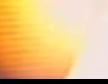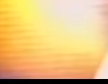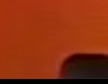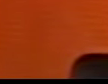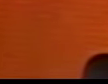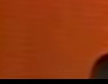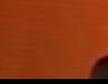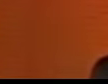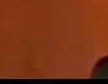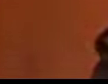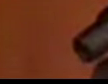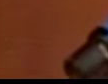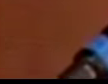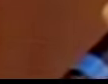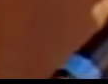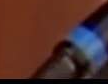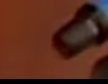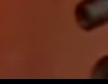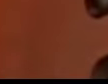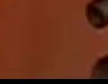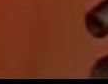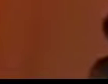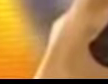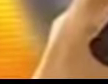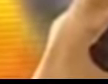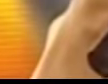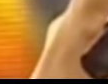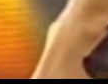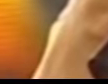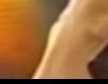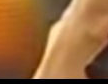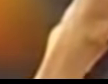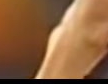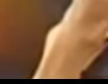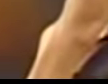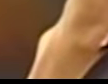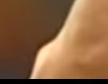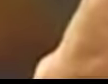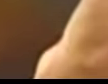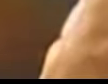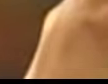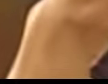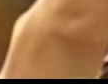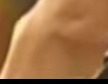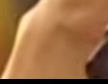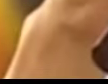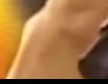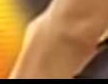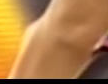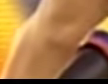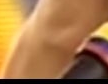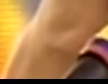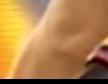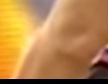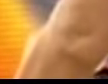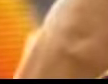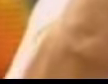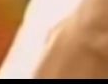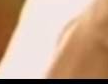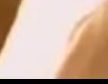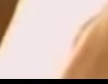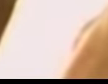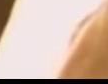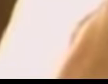otro reloj, ¿sí? Y del resto igual, presidente. Este es uno que me regalaron los compañeros de despacho y es para ciclear. Como iba a ciclear el día de mañana, me lo puse,